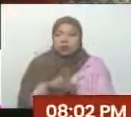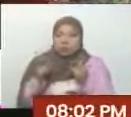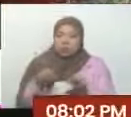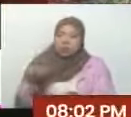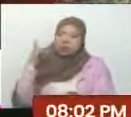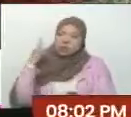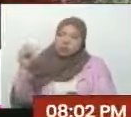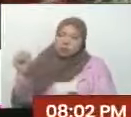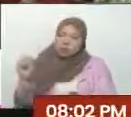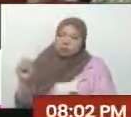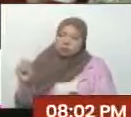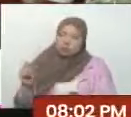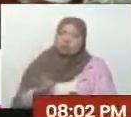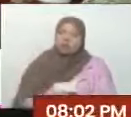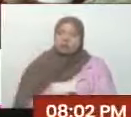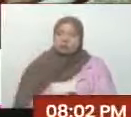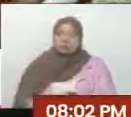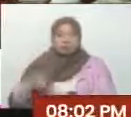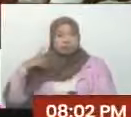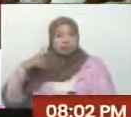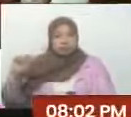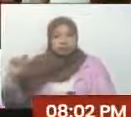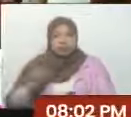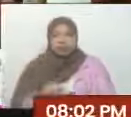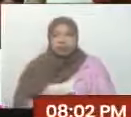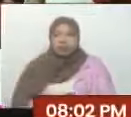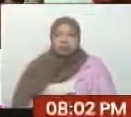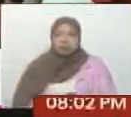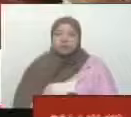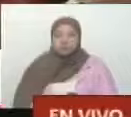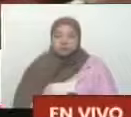vaya, que se vaya. ¿Ya?